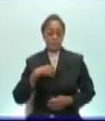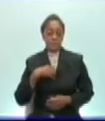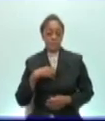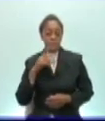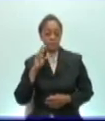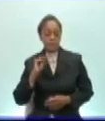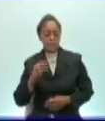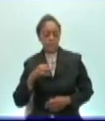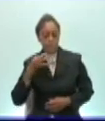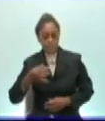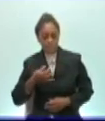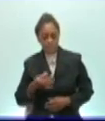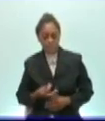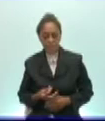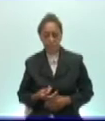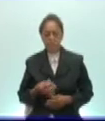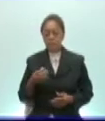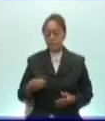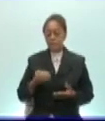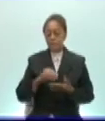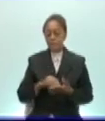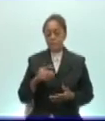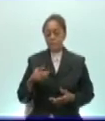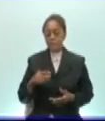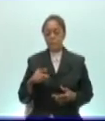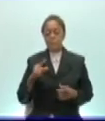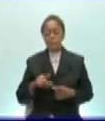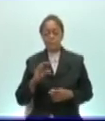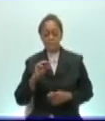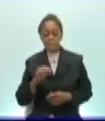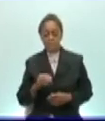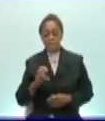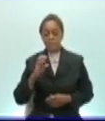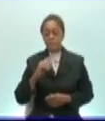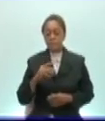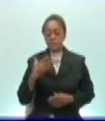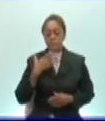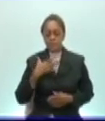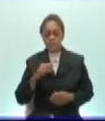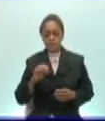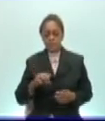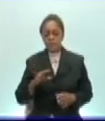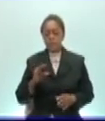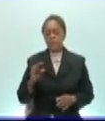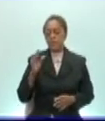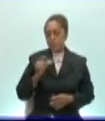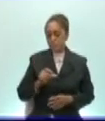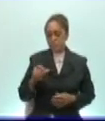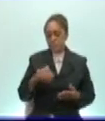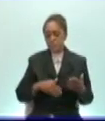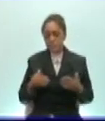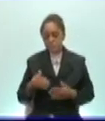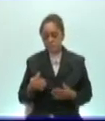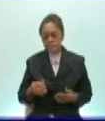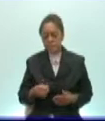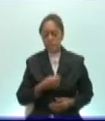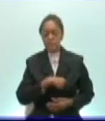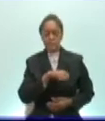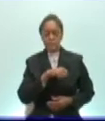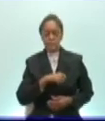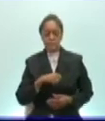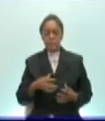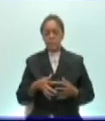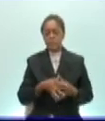el hecho, tienen que dar los elementos, porque estamos diciendo capitulación. ¿Quiénes participan en la capitulación? España y los